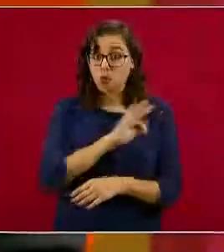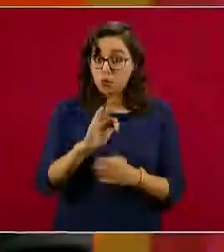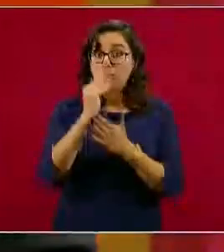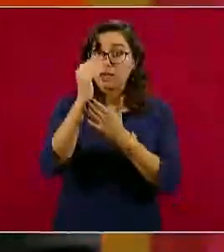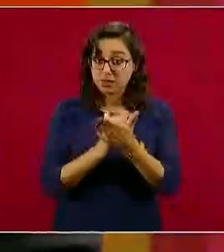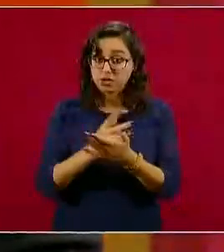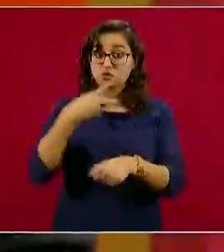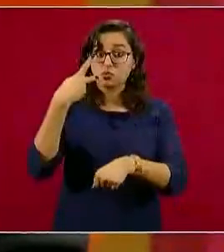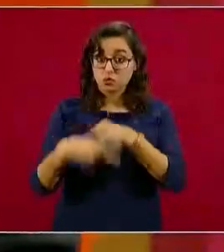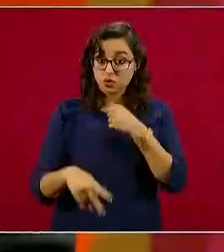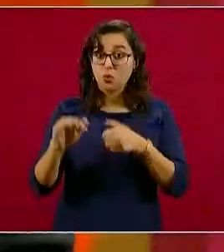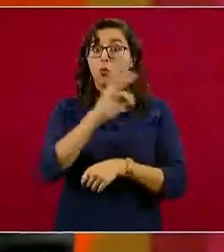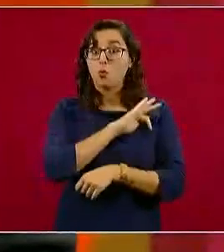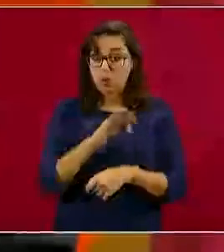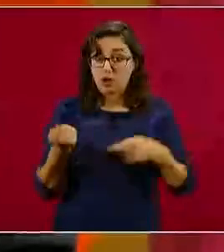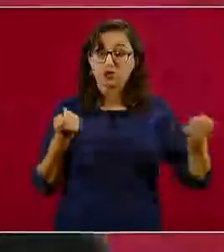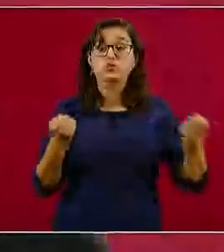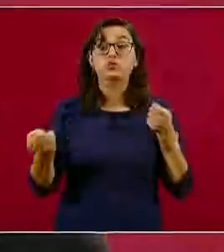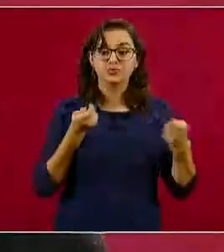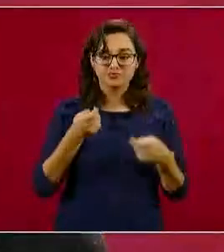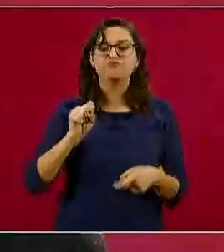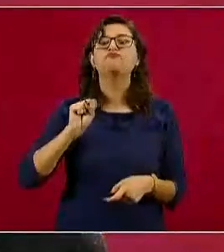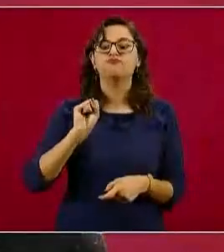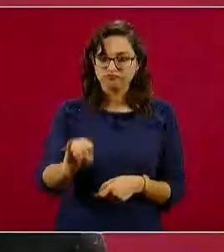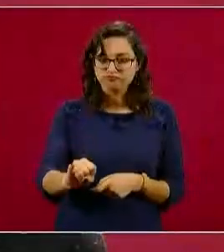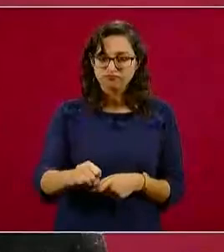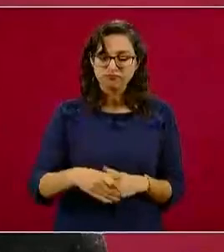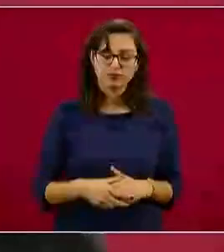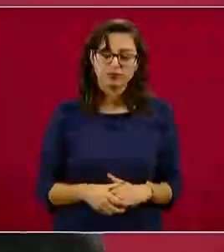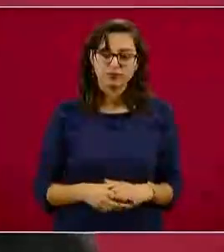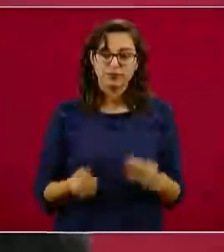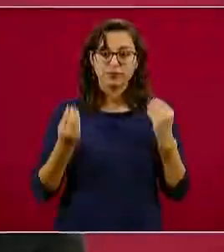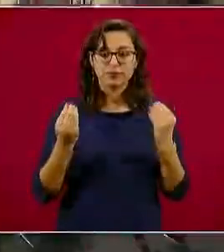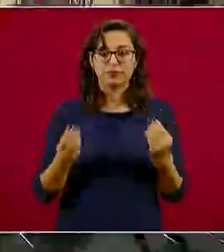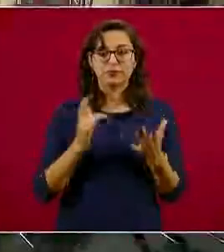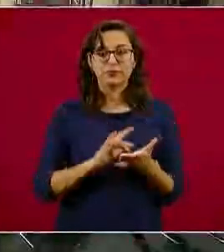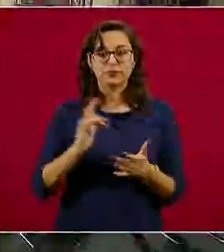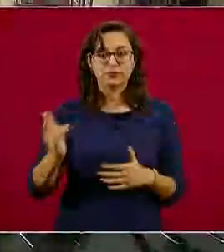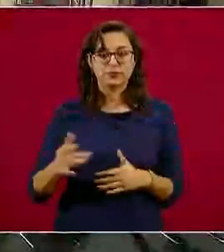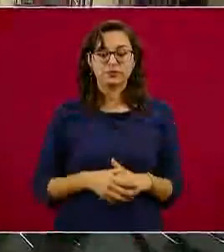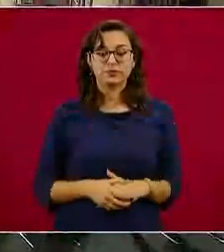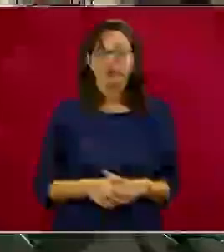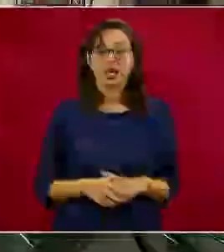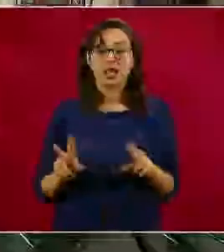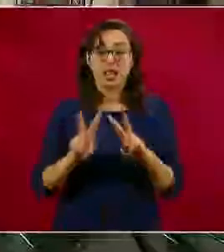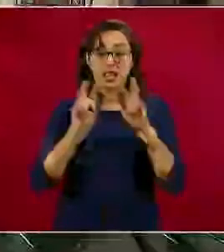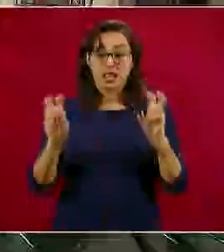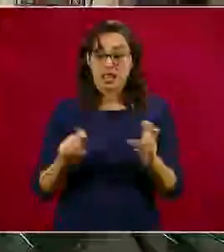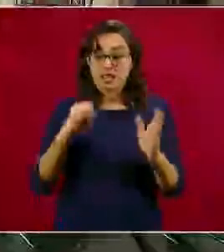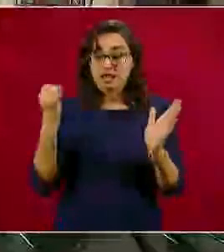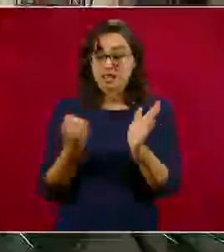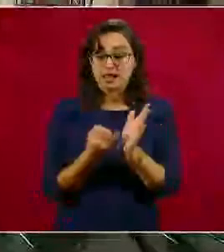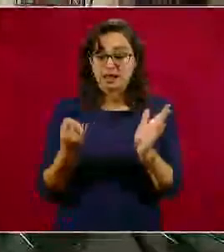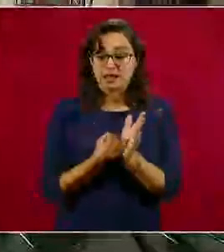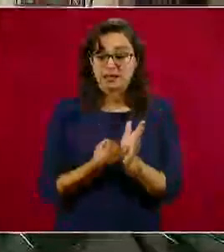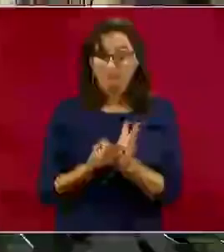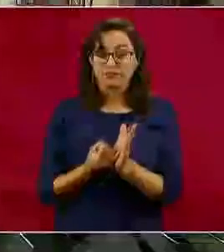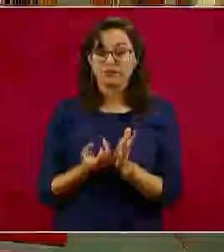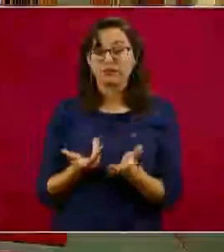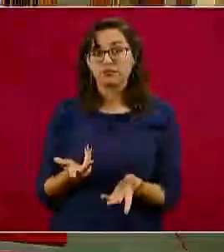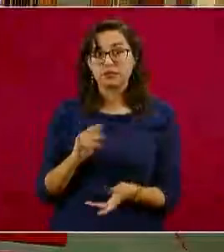reducir la intensidad de esa transmisión? También. Muchas gracias. Y sobre el impuesto, le doy un concepto